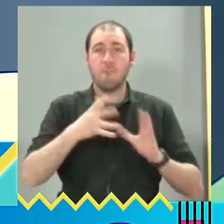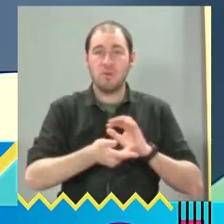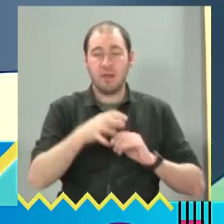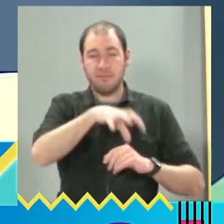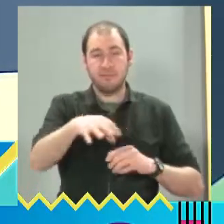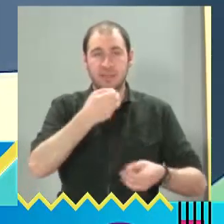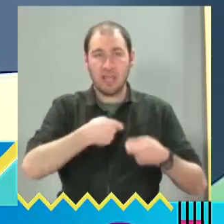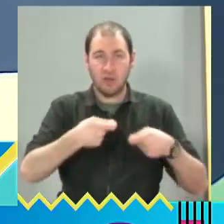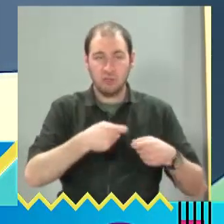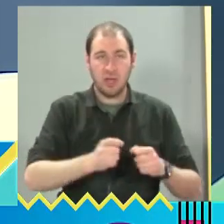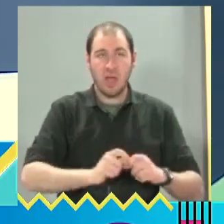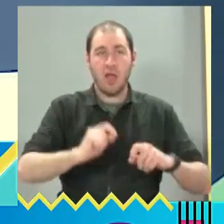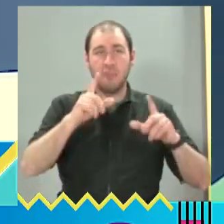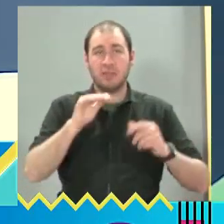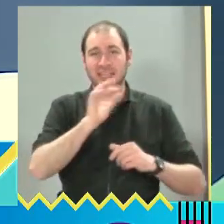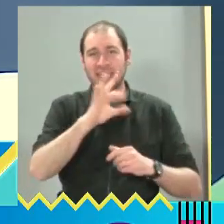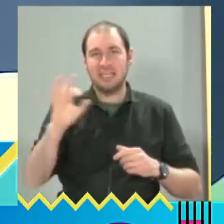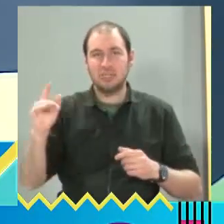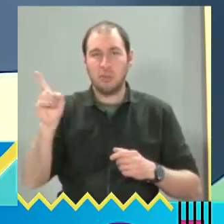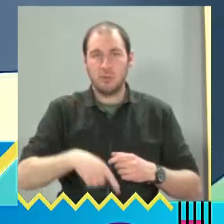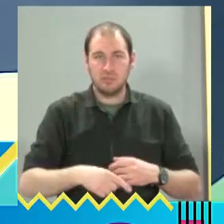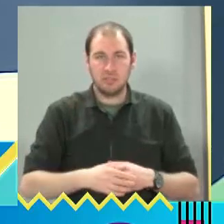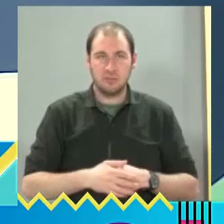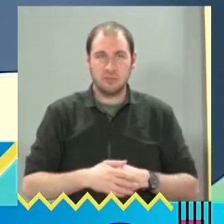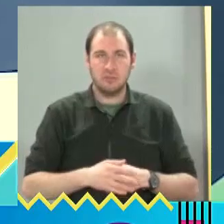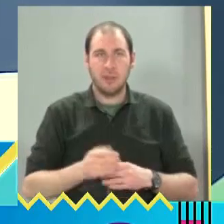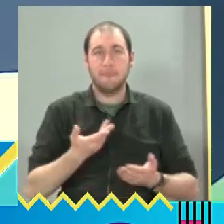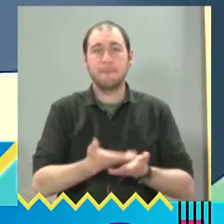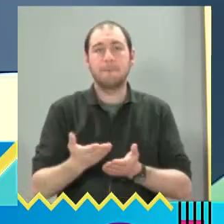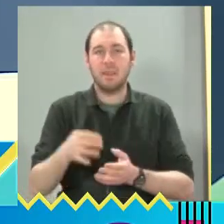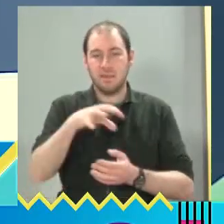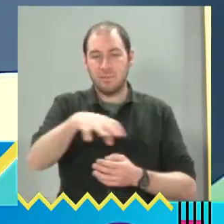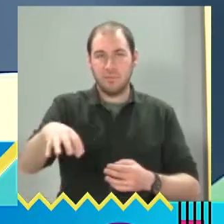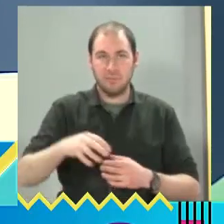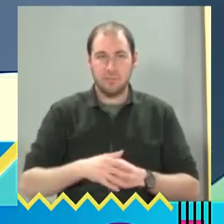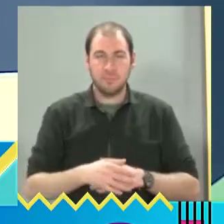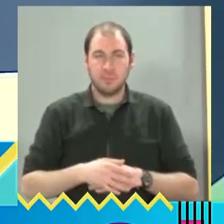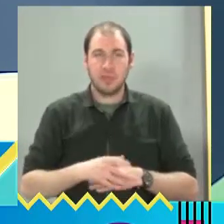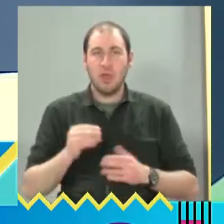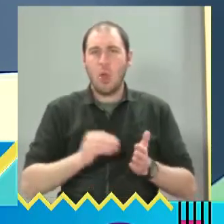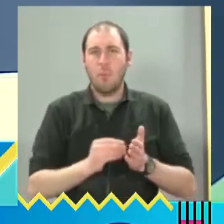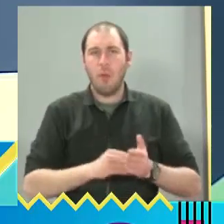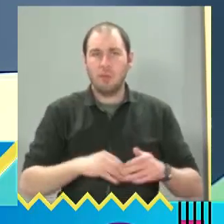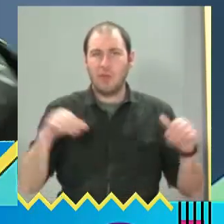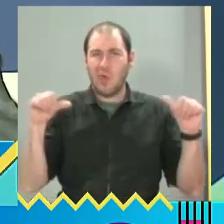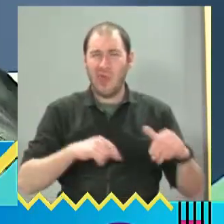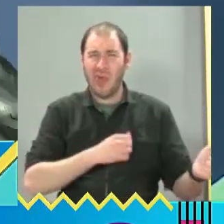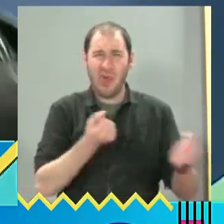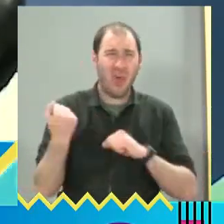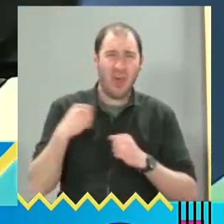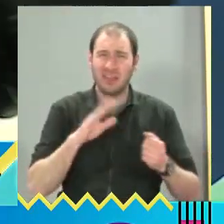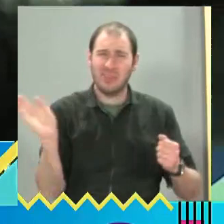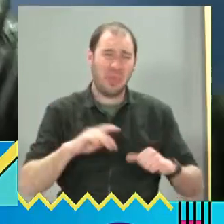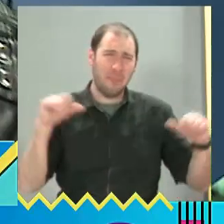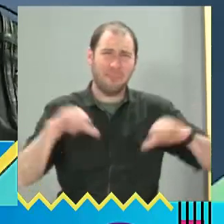franquicias. Aumentaron a niveles de un 500% el nivel de pedidos de franquicia. O sea que tampoco es un momento para caer en este pánico de, uy, todo